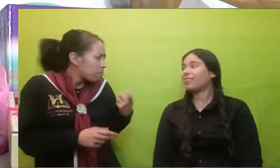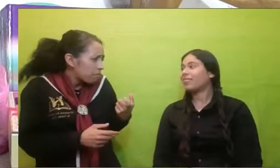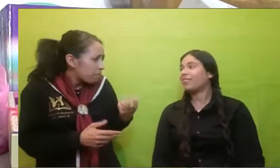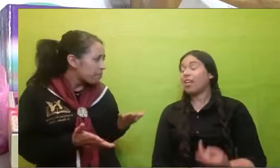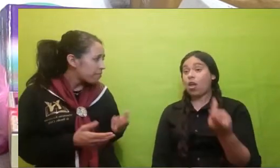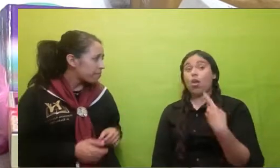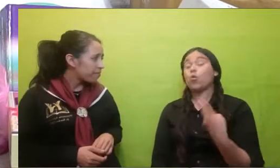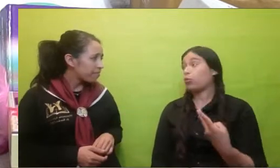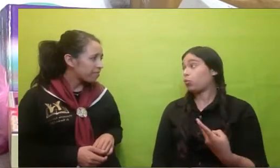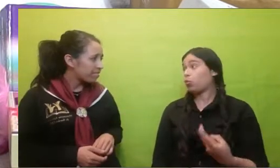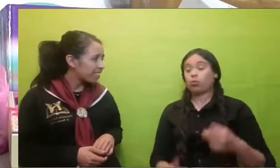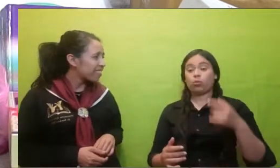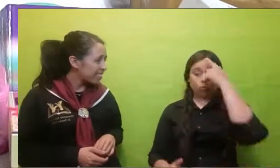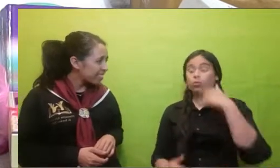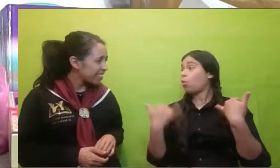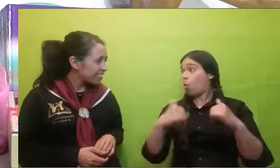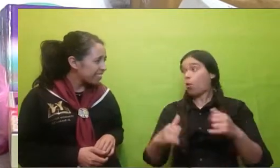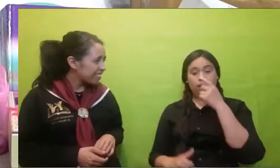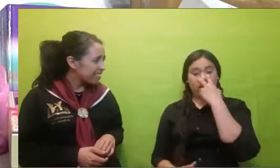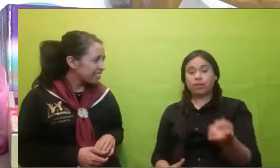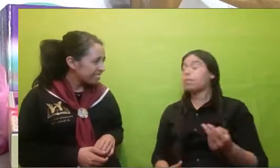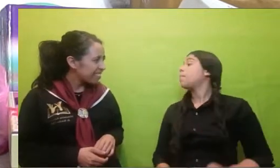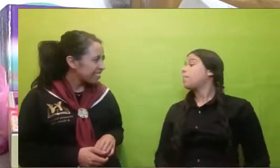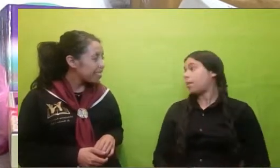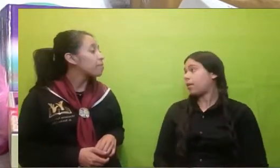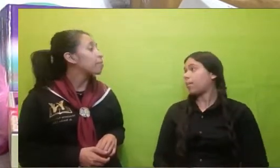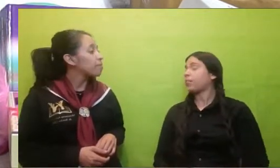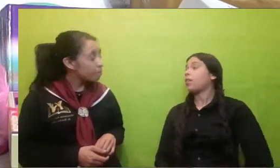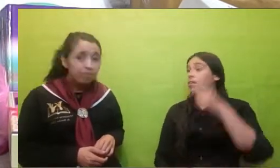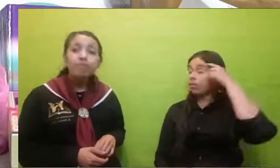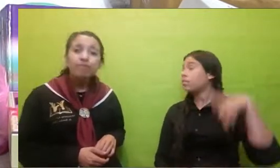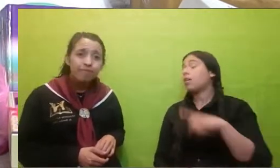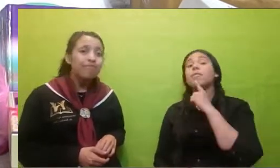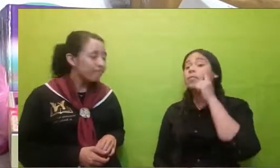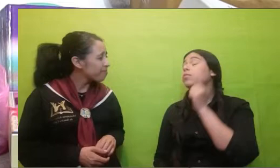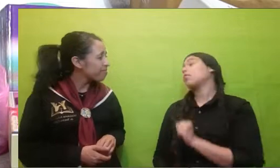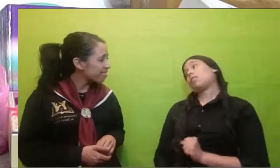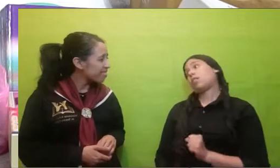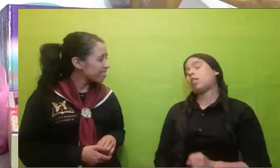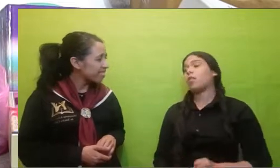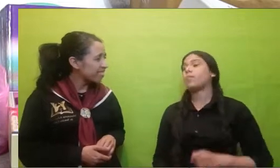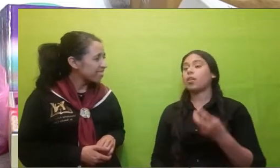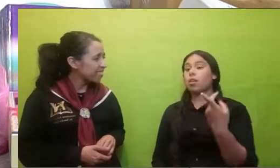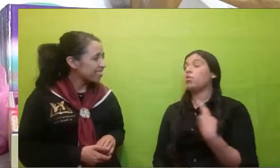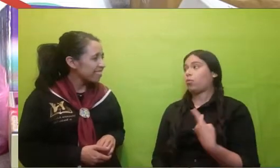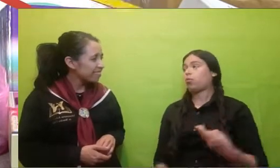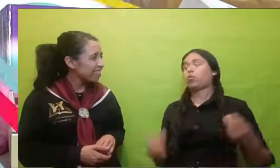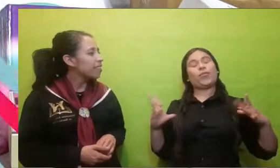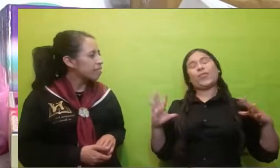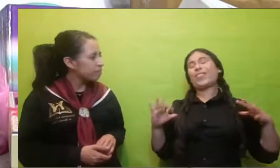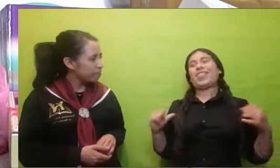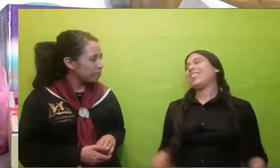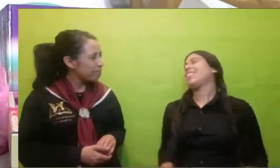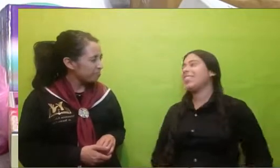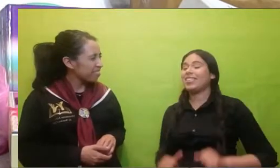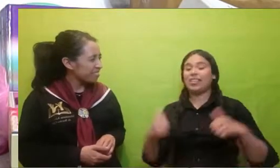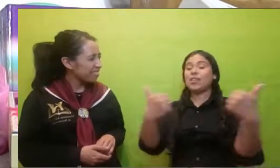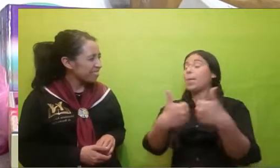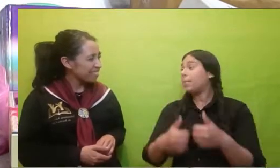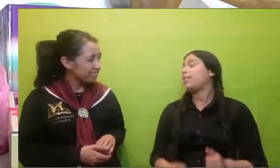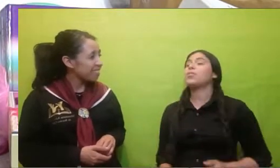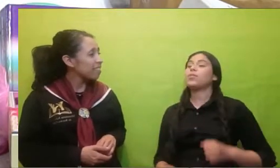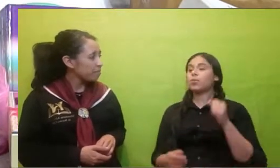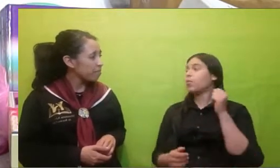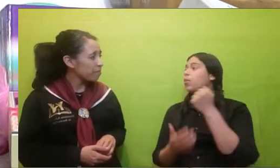haciendo? Aquí estábamos viendo los juguetes. ¿Sabe qué, tía? Me encanta que podamos ayudar a las personas.